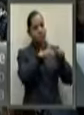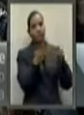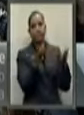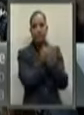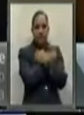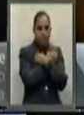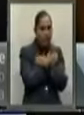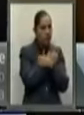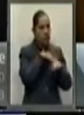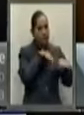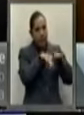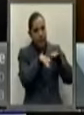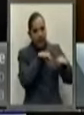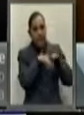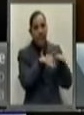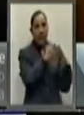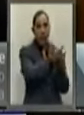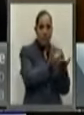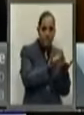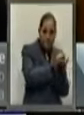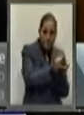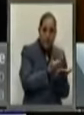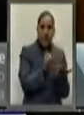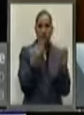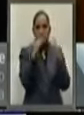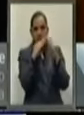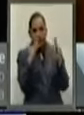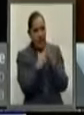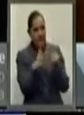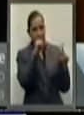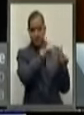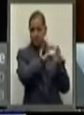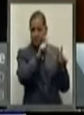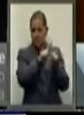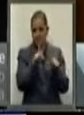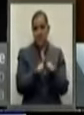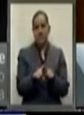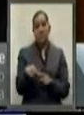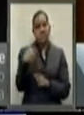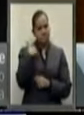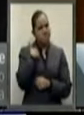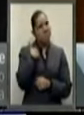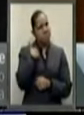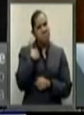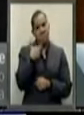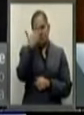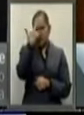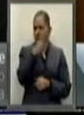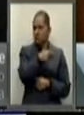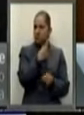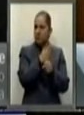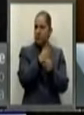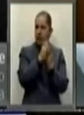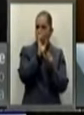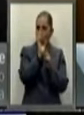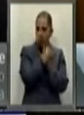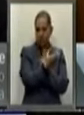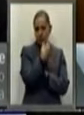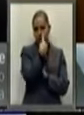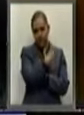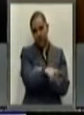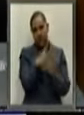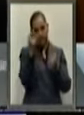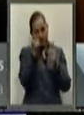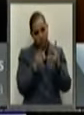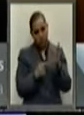salud, financiamiento y de vivienda. Coincidimos con la primera Comisión de Gobernación, Puntos